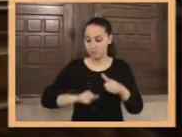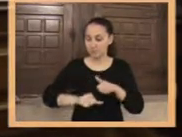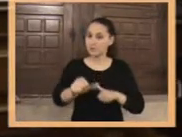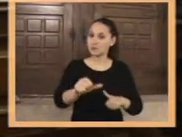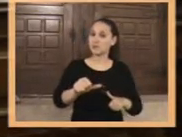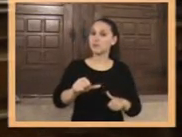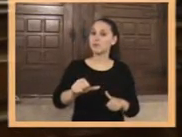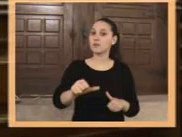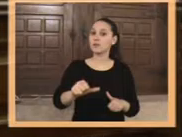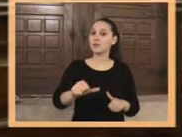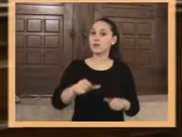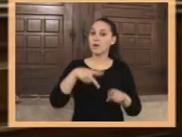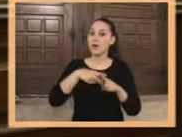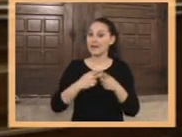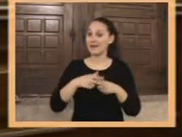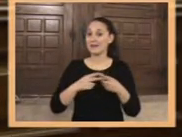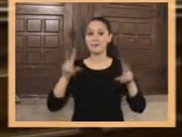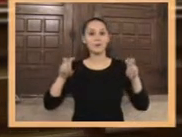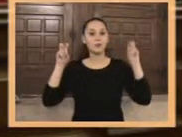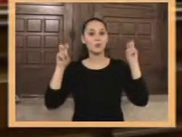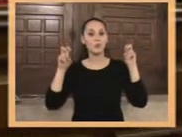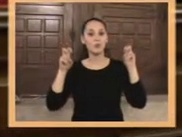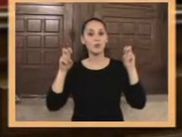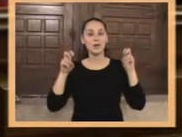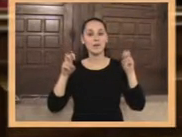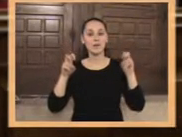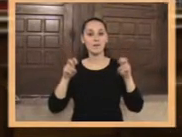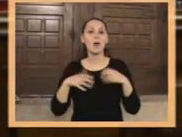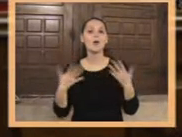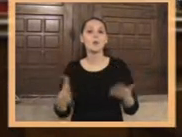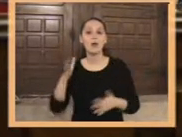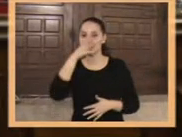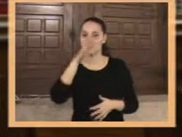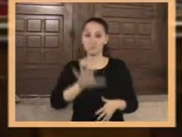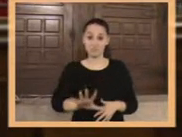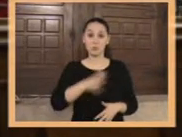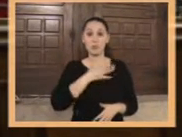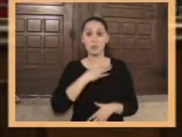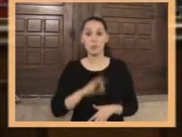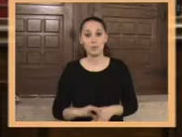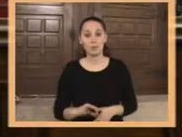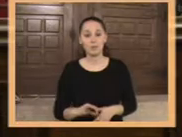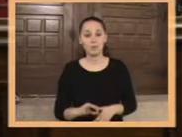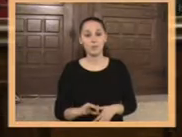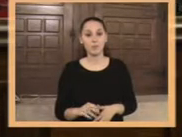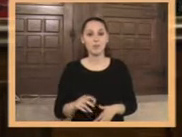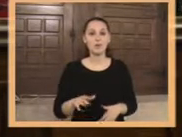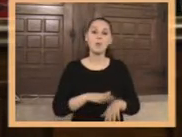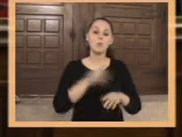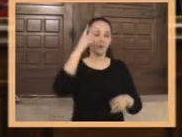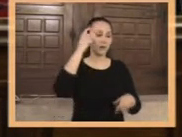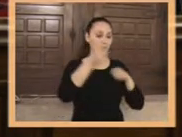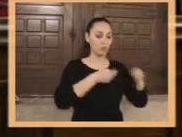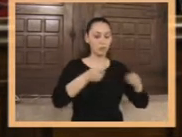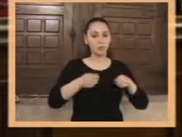nueva, que es el régimen sancionador, que nos va a permitir, para quizás, depurar ese tipo de